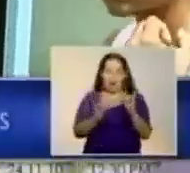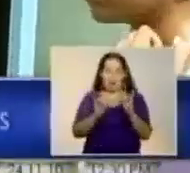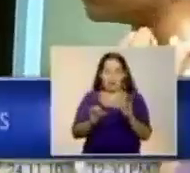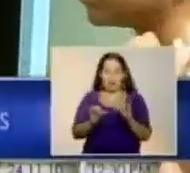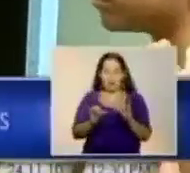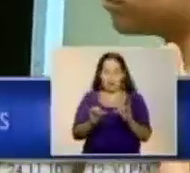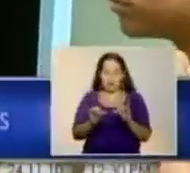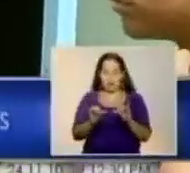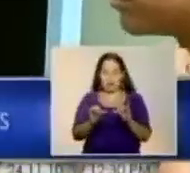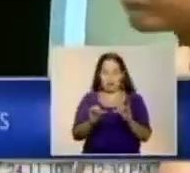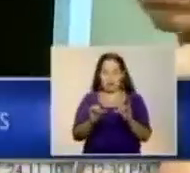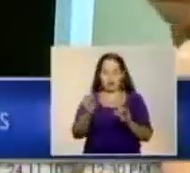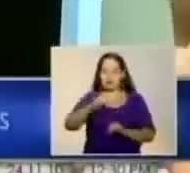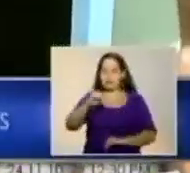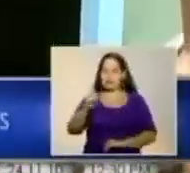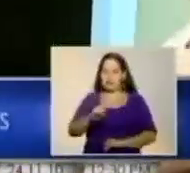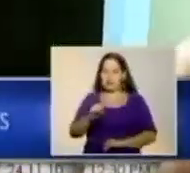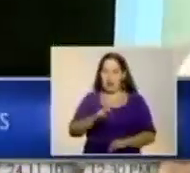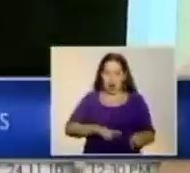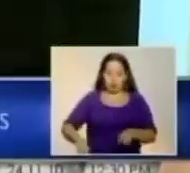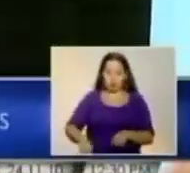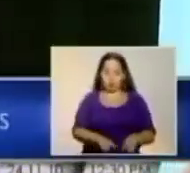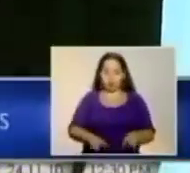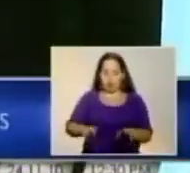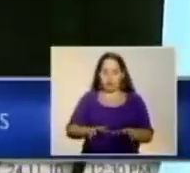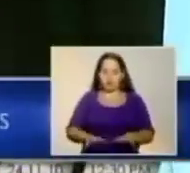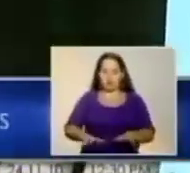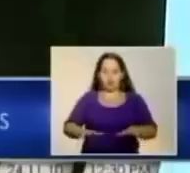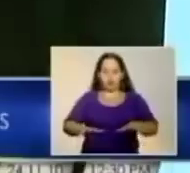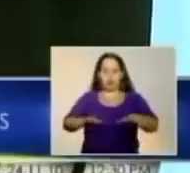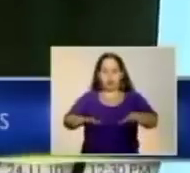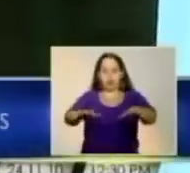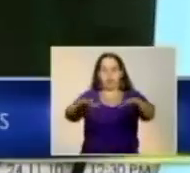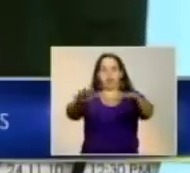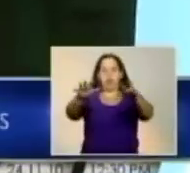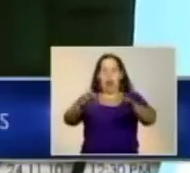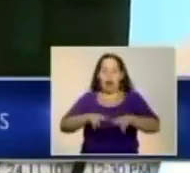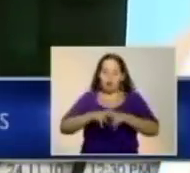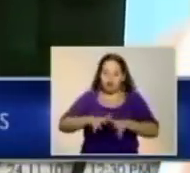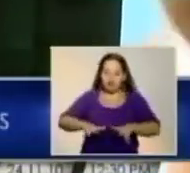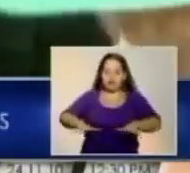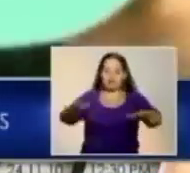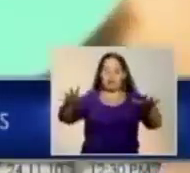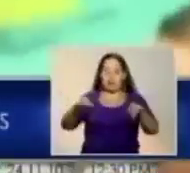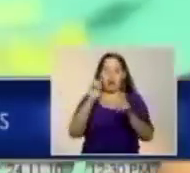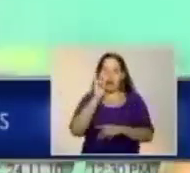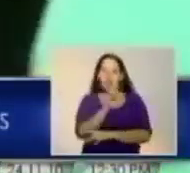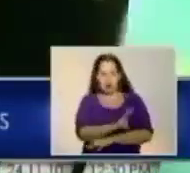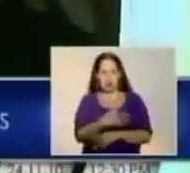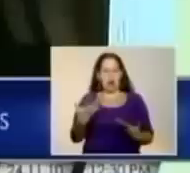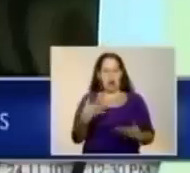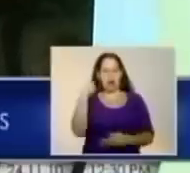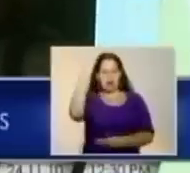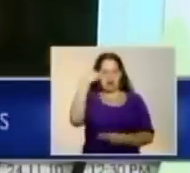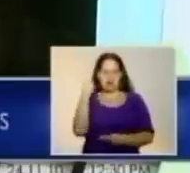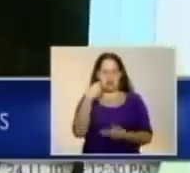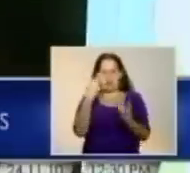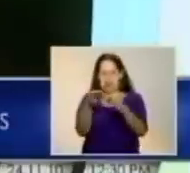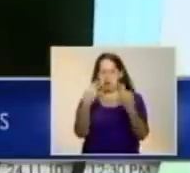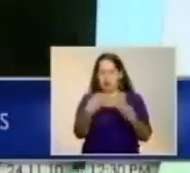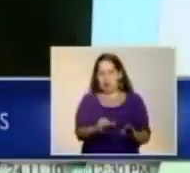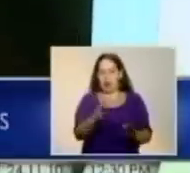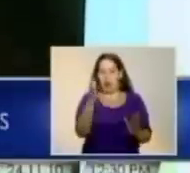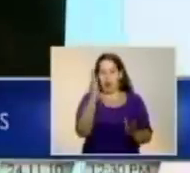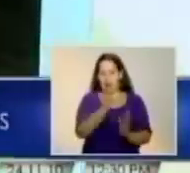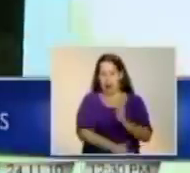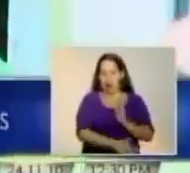exacto. Porque el agua empezó a subir poco a poco. Exacto, empezó a salir el agua, entonces nosotros vimos, pero pensamos que no iba a llegar a cierto